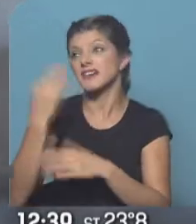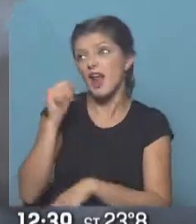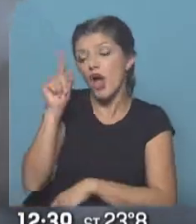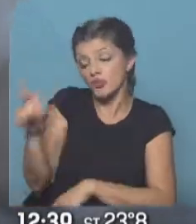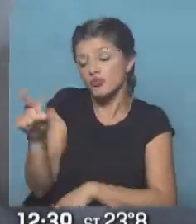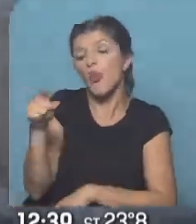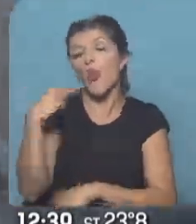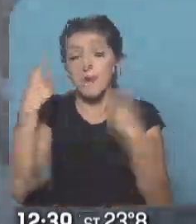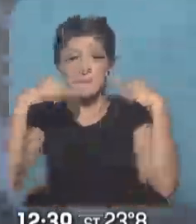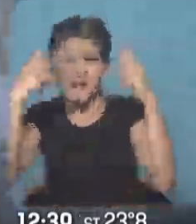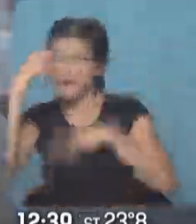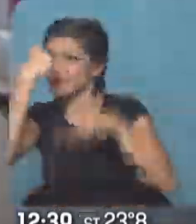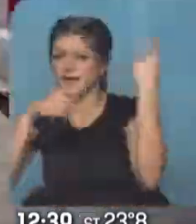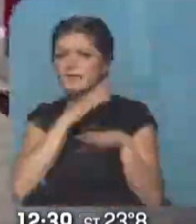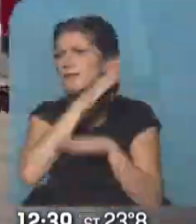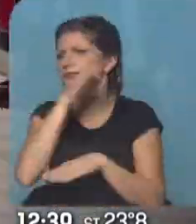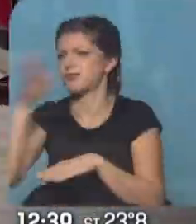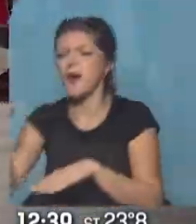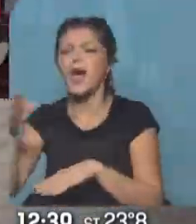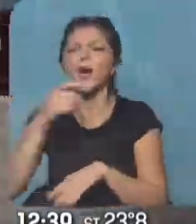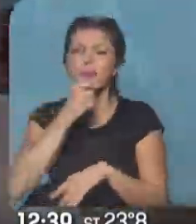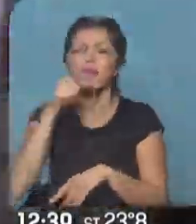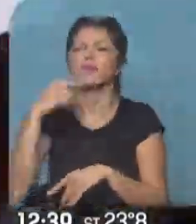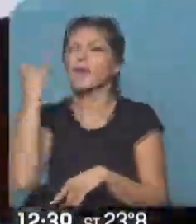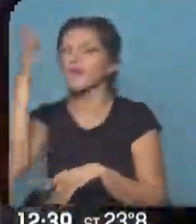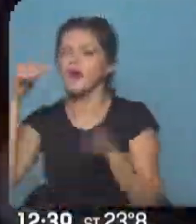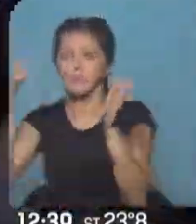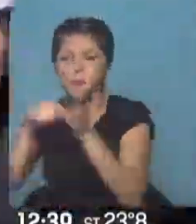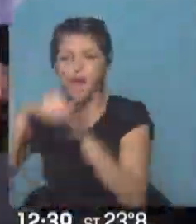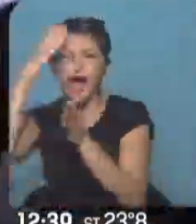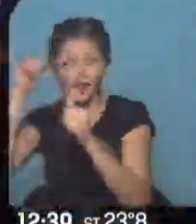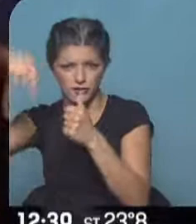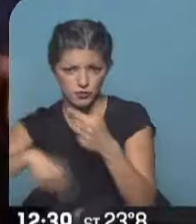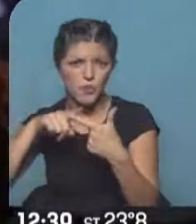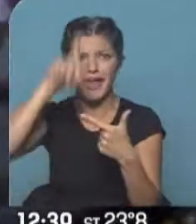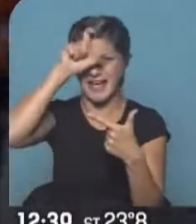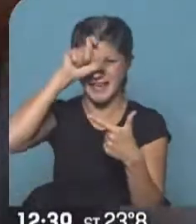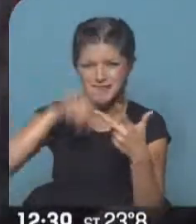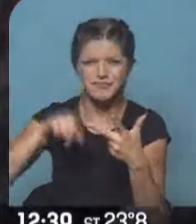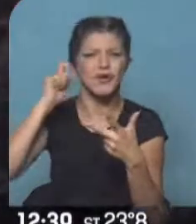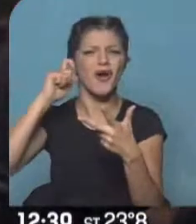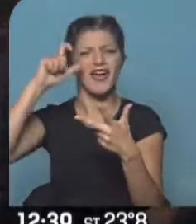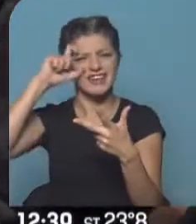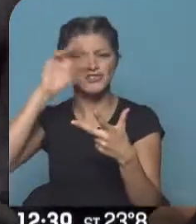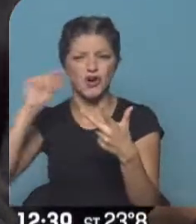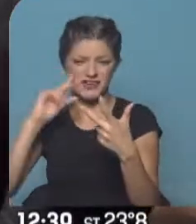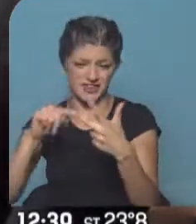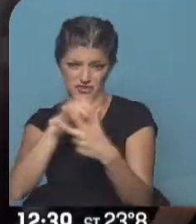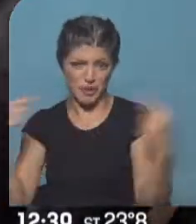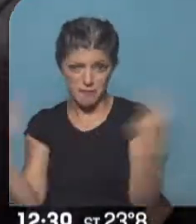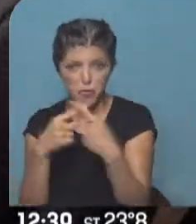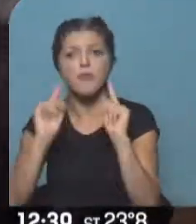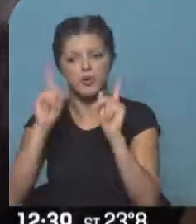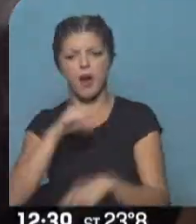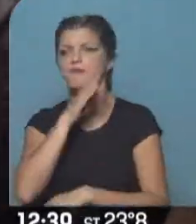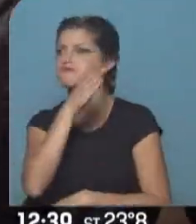con estadías en países tan disímiles como Corea del Sur, Egipto o Georgia. Los periplos siempre